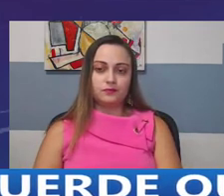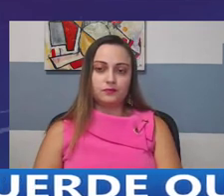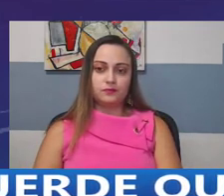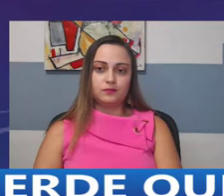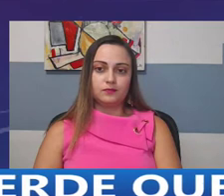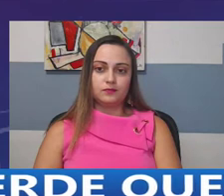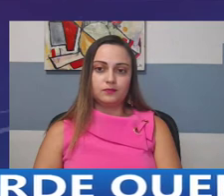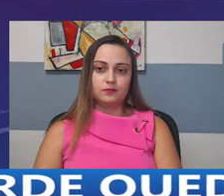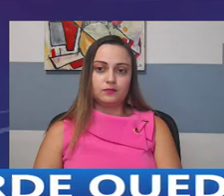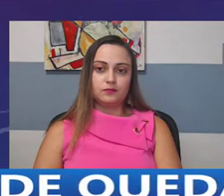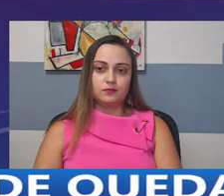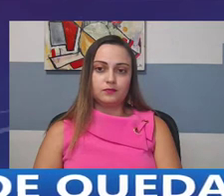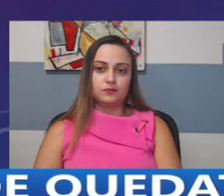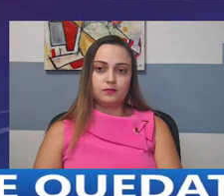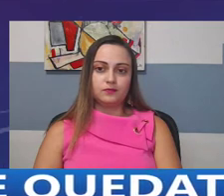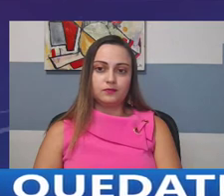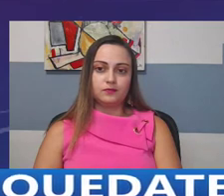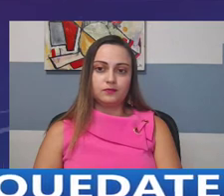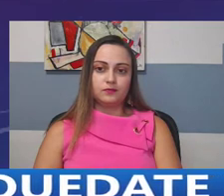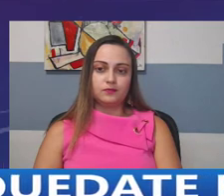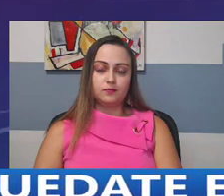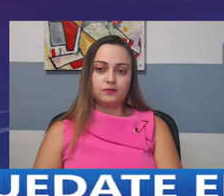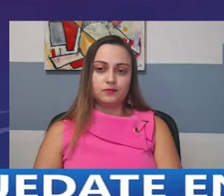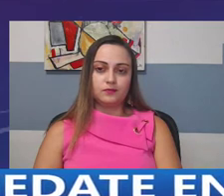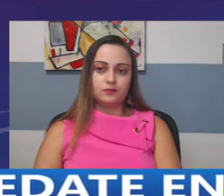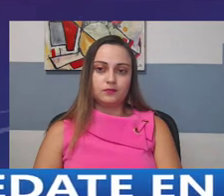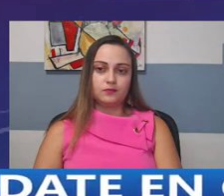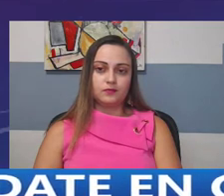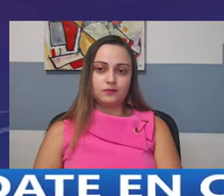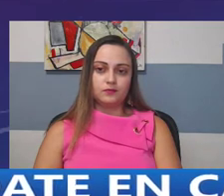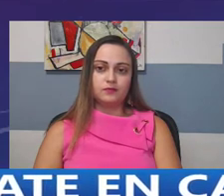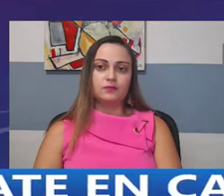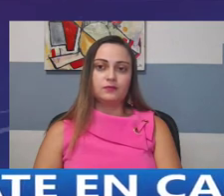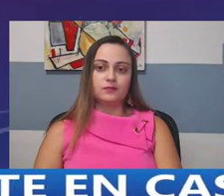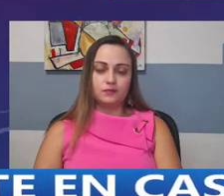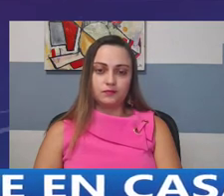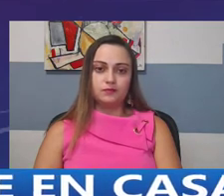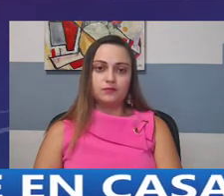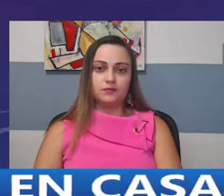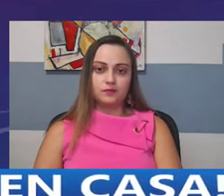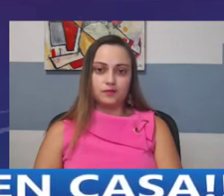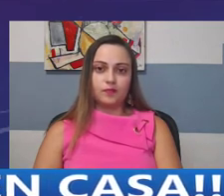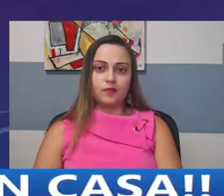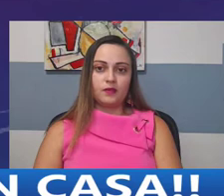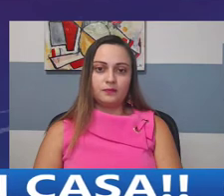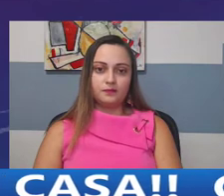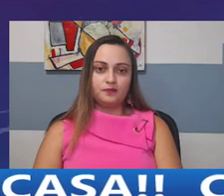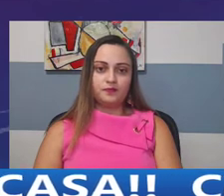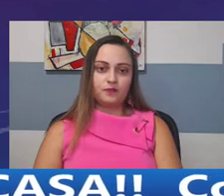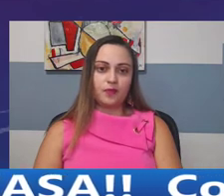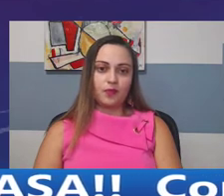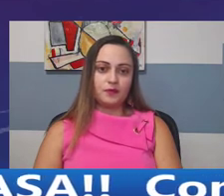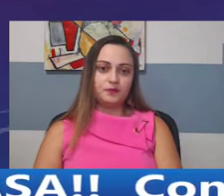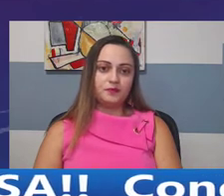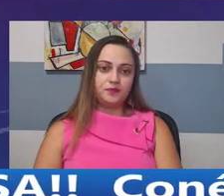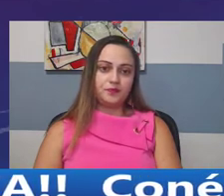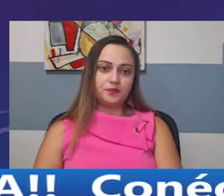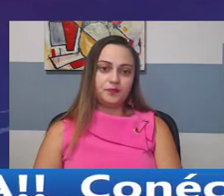pueden deducir al 100% que un empleado normal no puede. La otra cosa es que